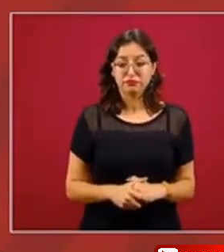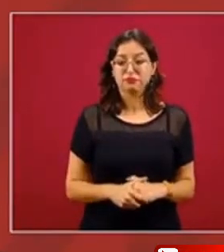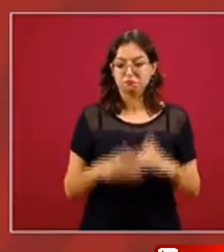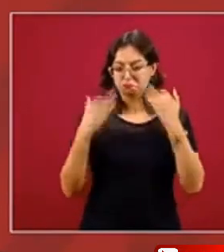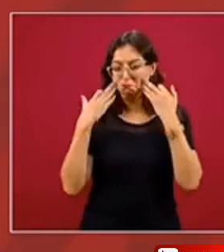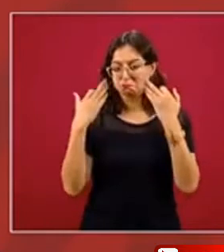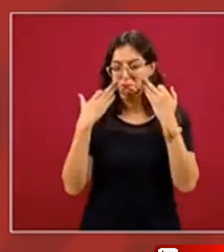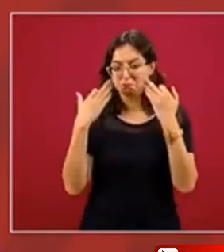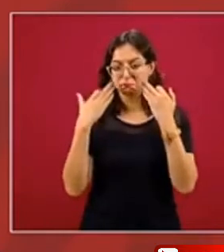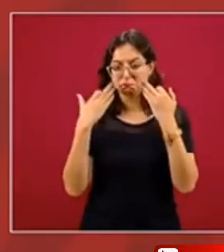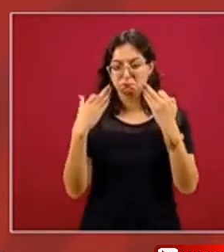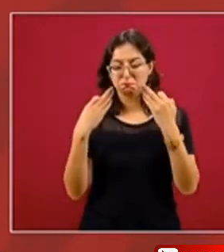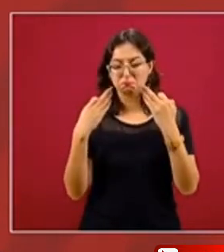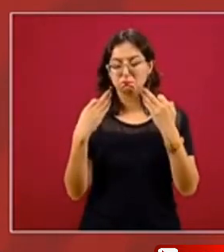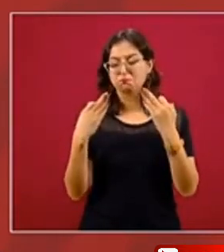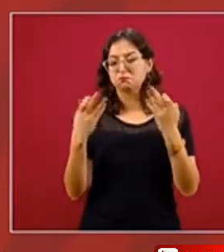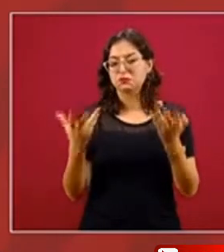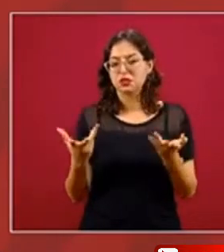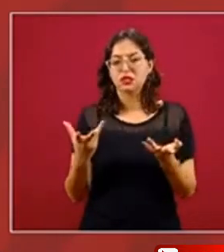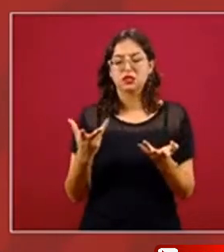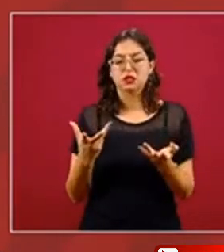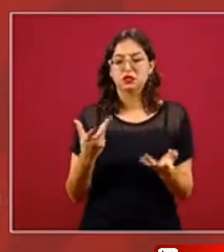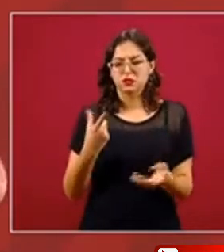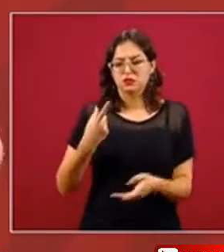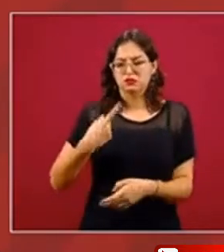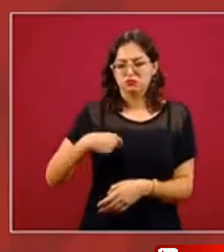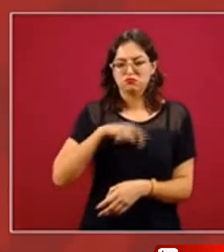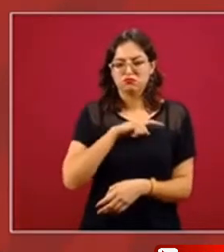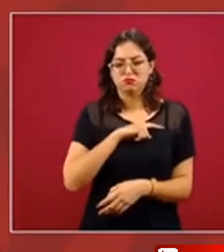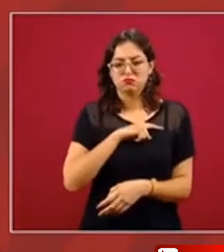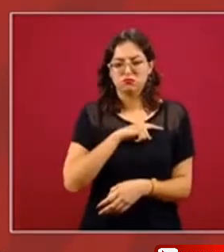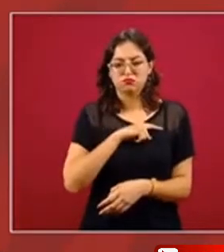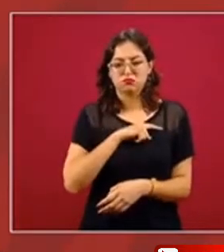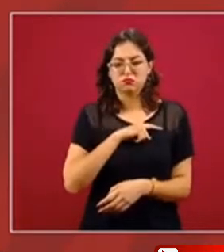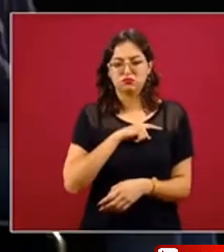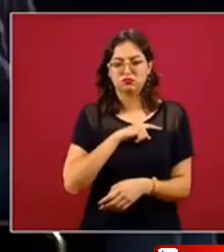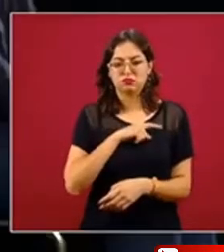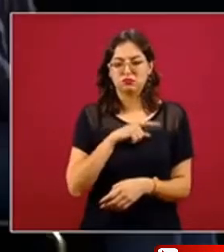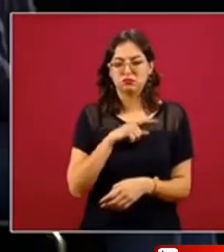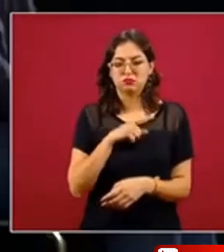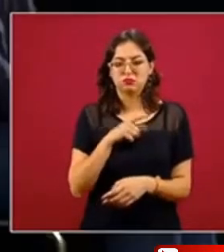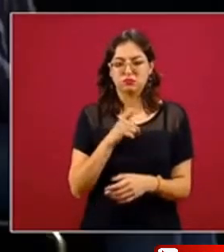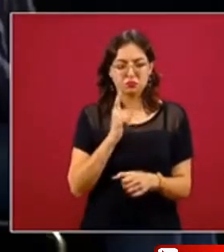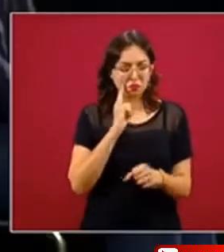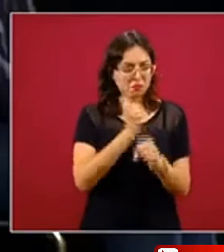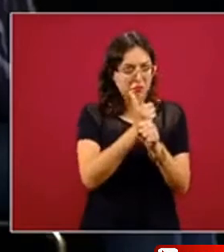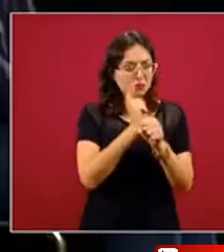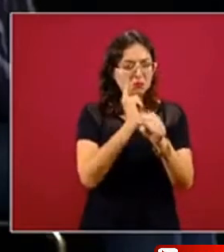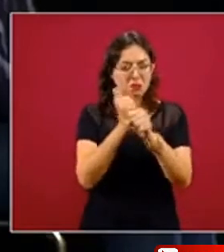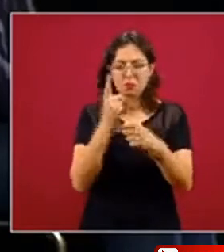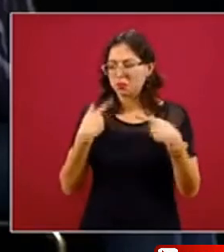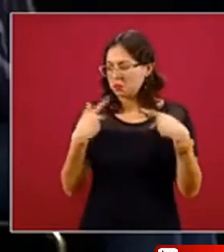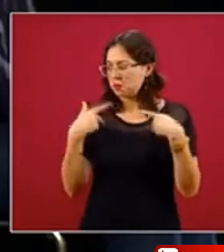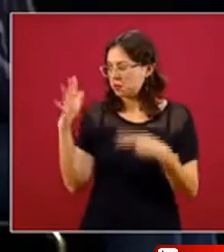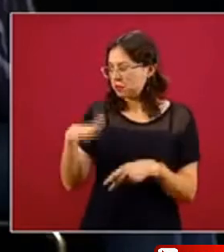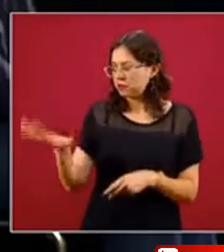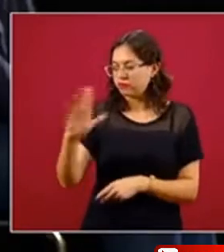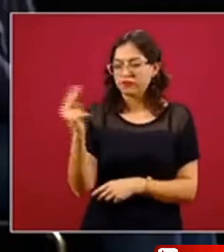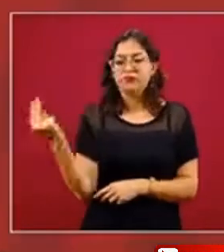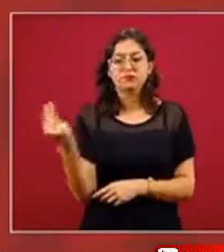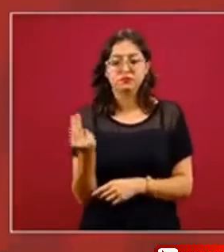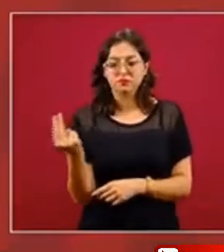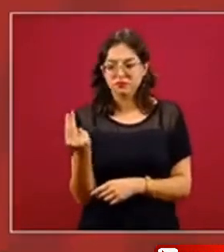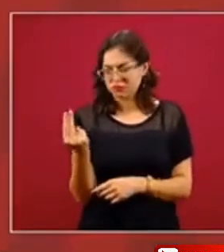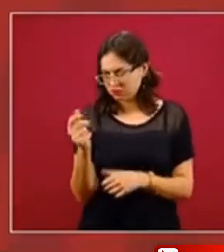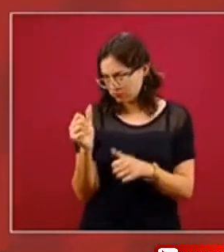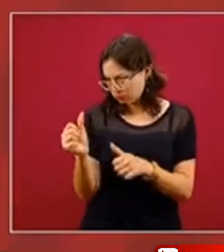podido constatar a partir de los distintos mecanismos que tenemos de identificación de las necesidades de la ciudadanía. Y también